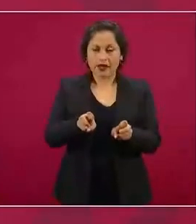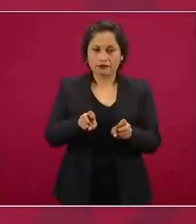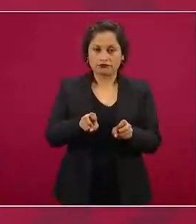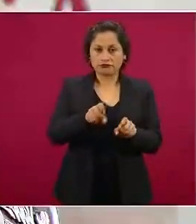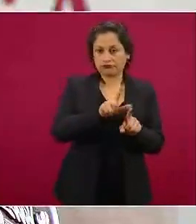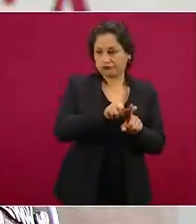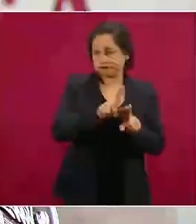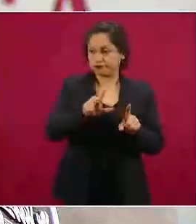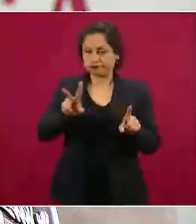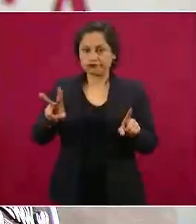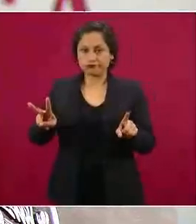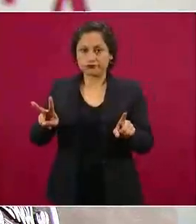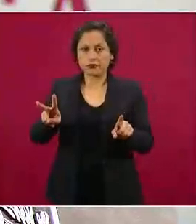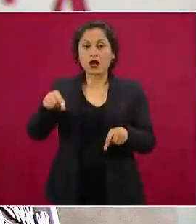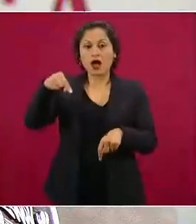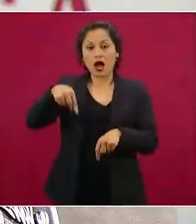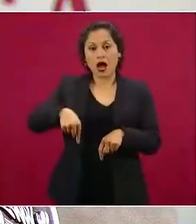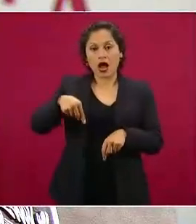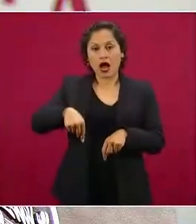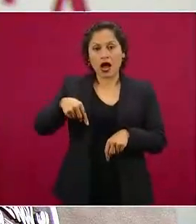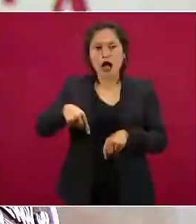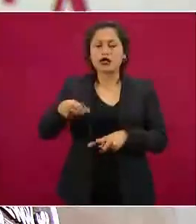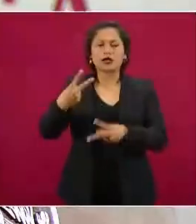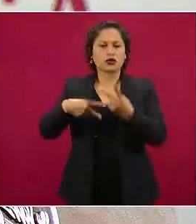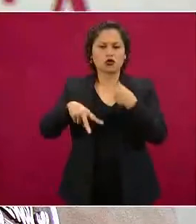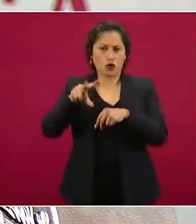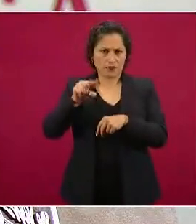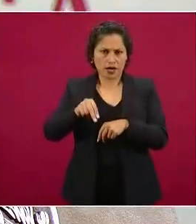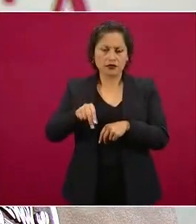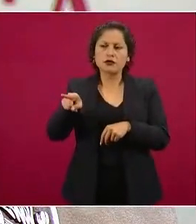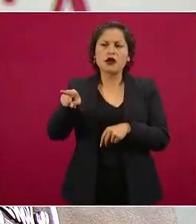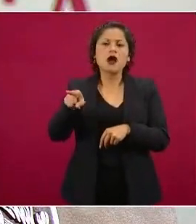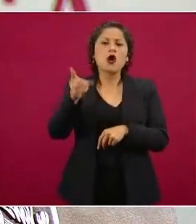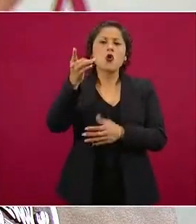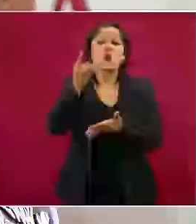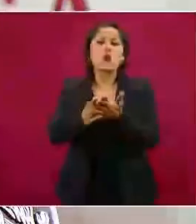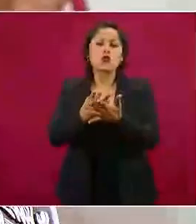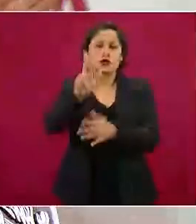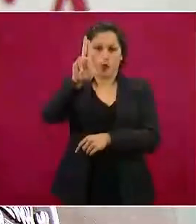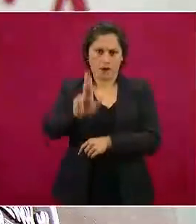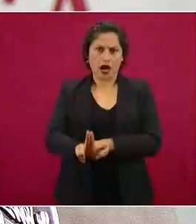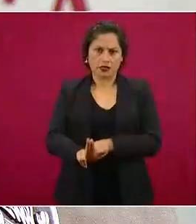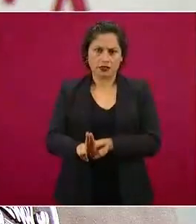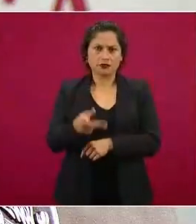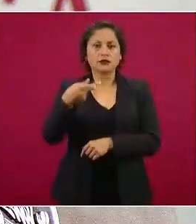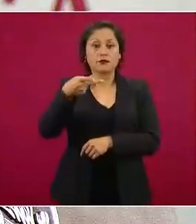viernes, no viene aquí, pero que les toca nada más informar los martes, pero hoy estuvieron,